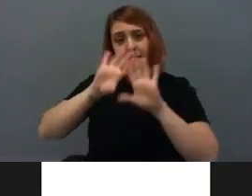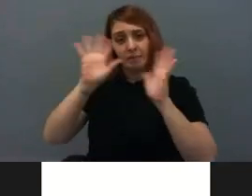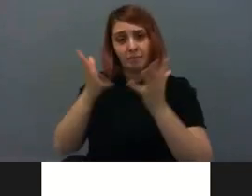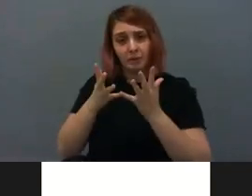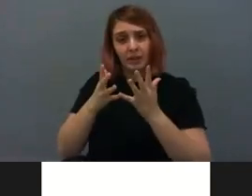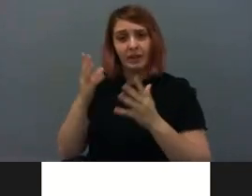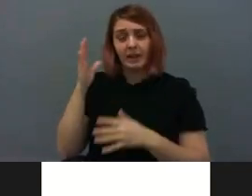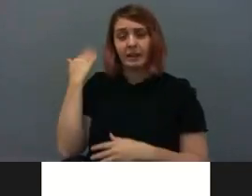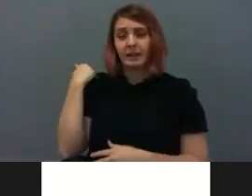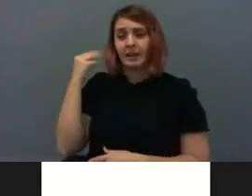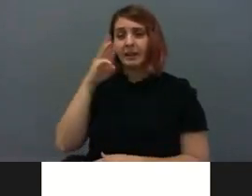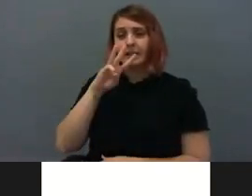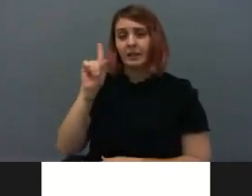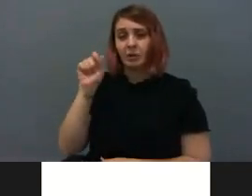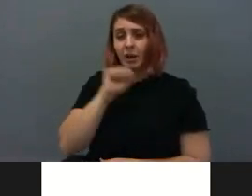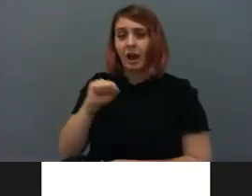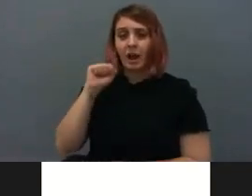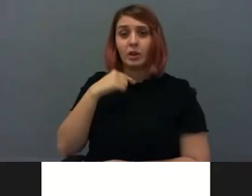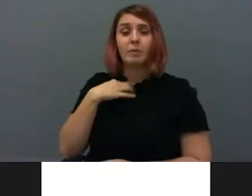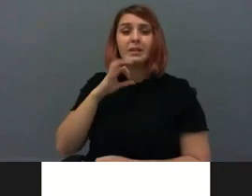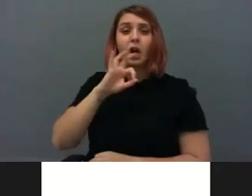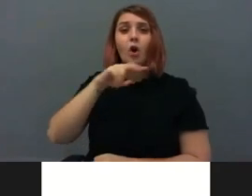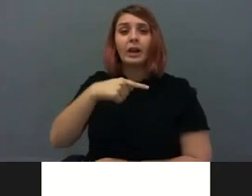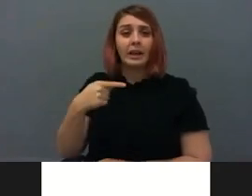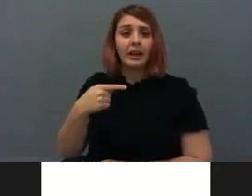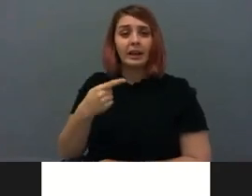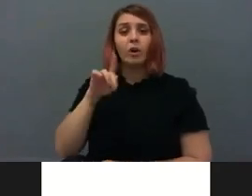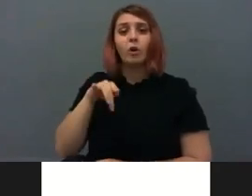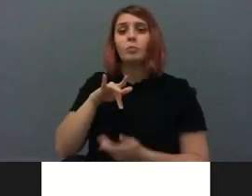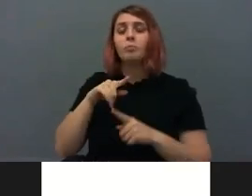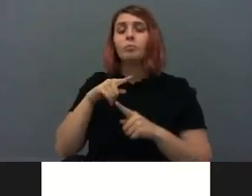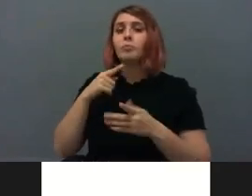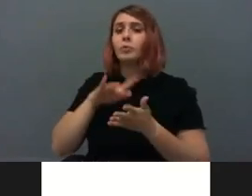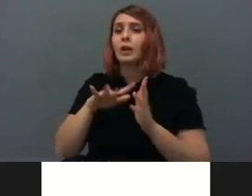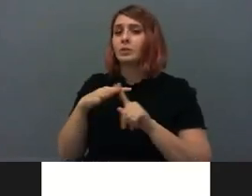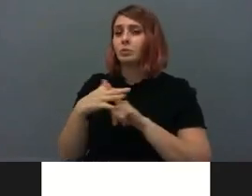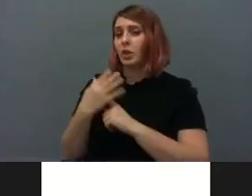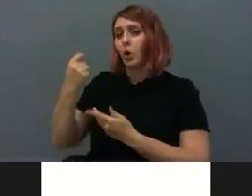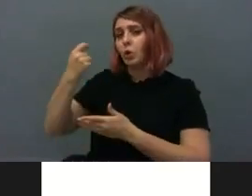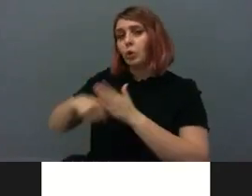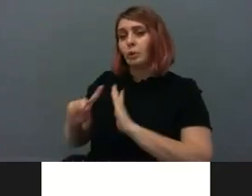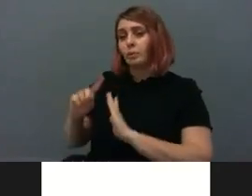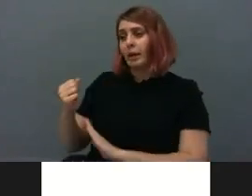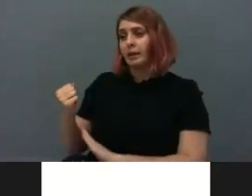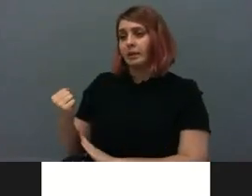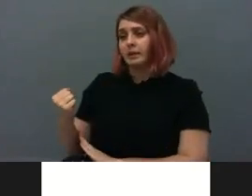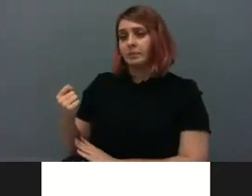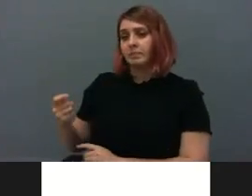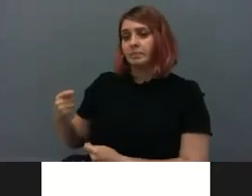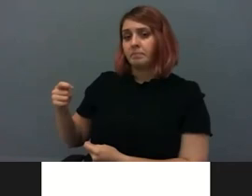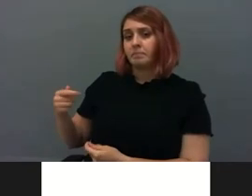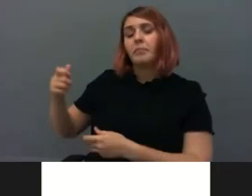años, pero no es una ONG. Me consintieron en los momentos más duros de María, pues más tiempo, pero nada